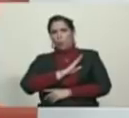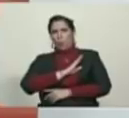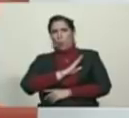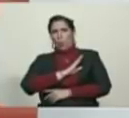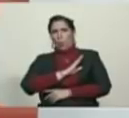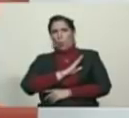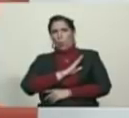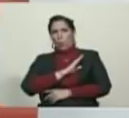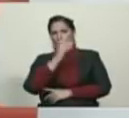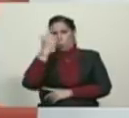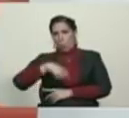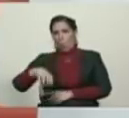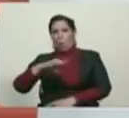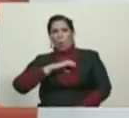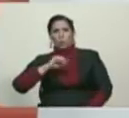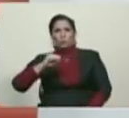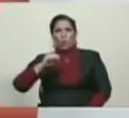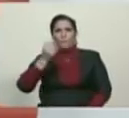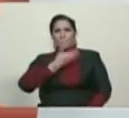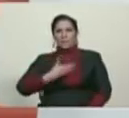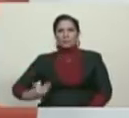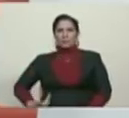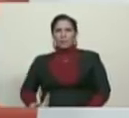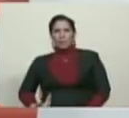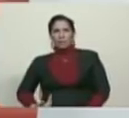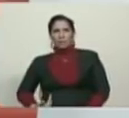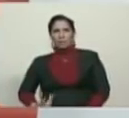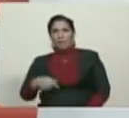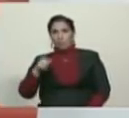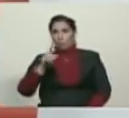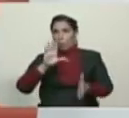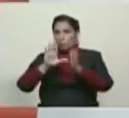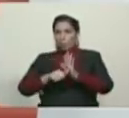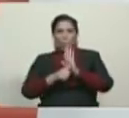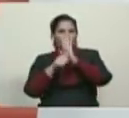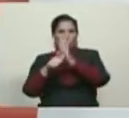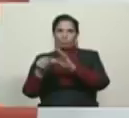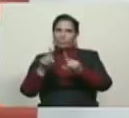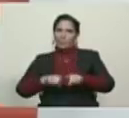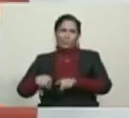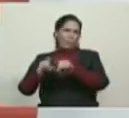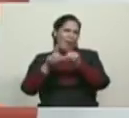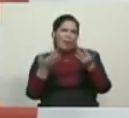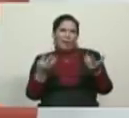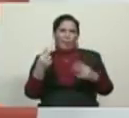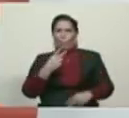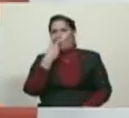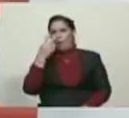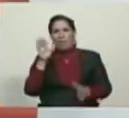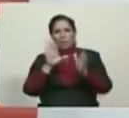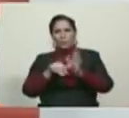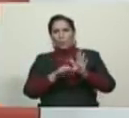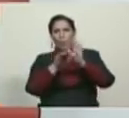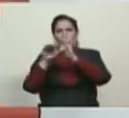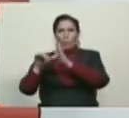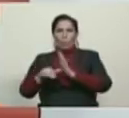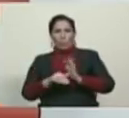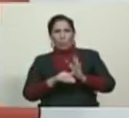el autorizado. Me huele estafa. Por todos lados huele estafa.